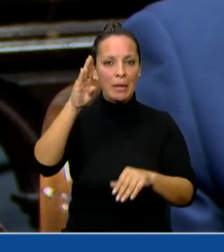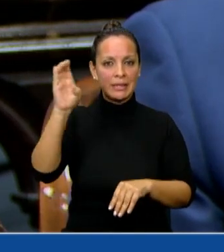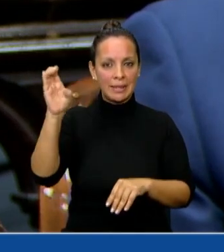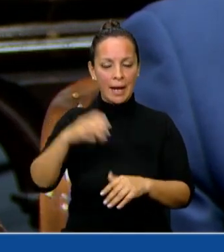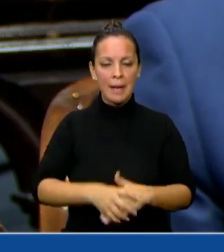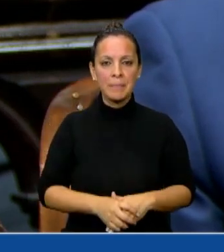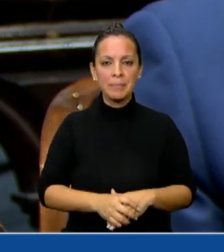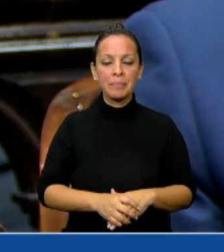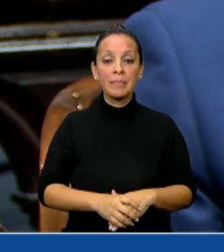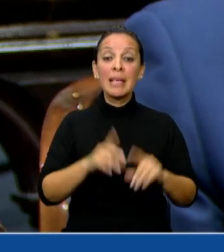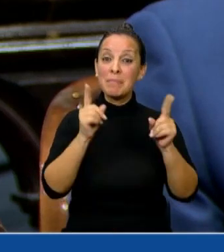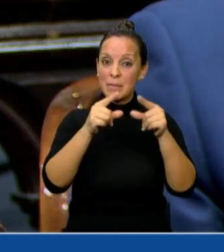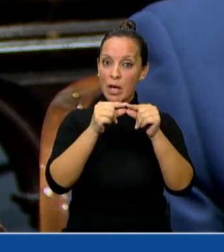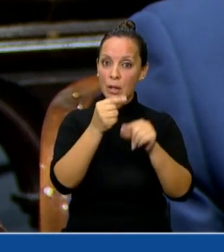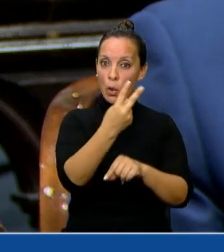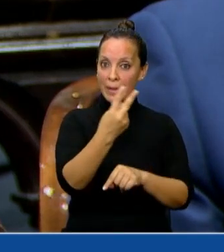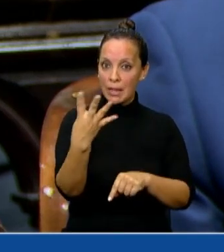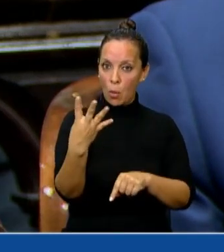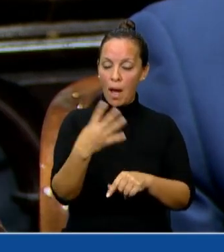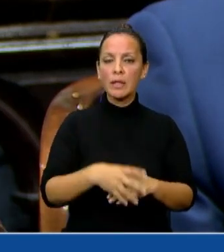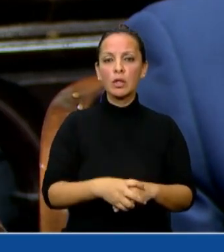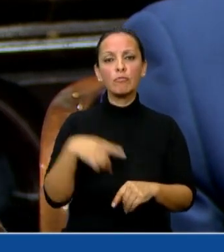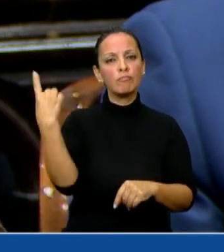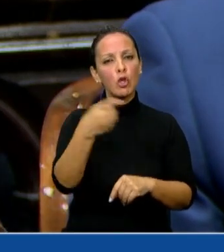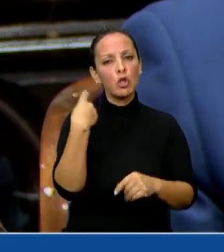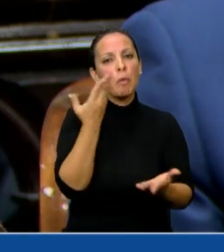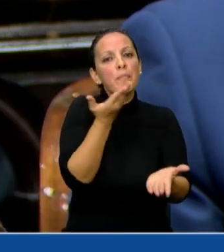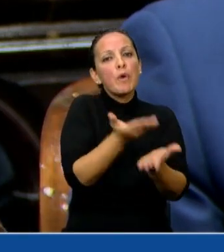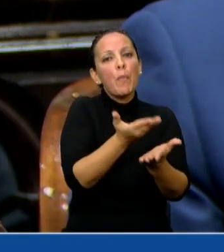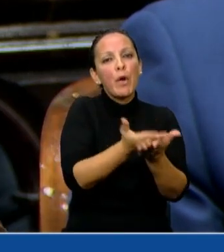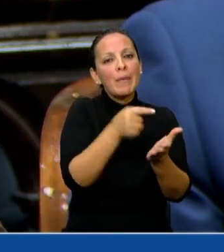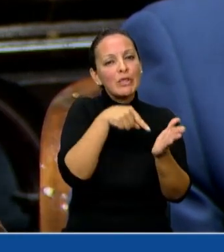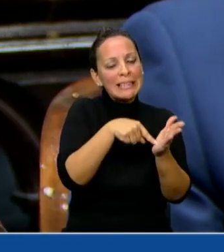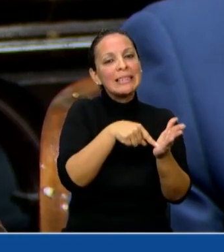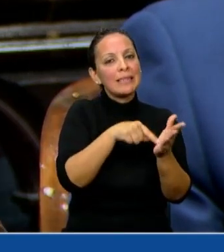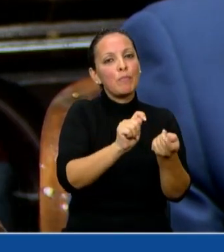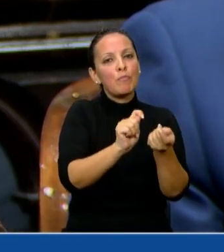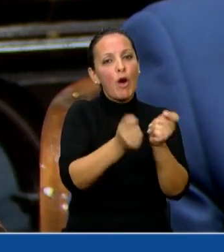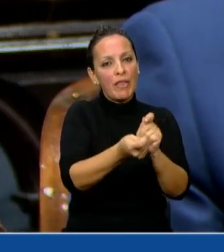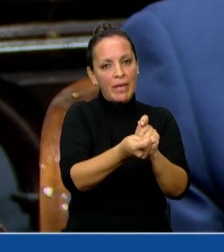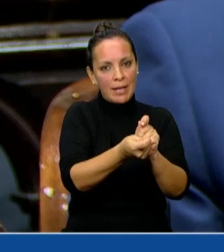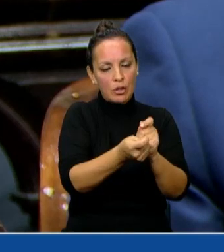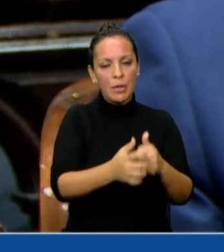señora presidenta, en el artículo 24 proponemos hacer una modificación